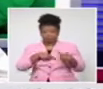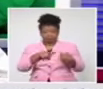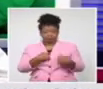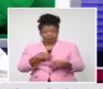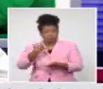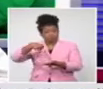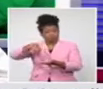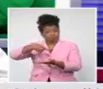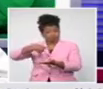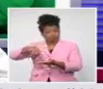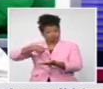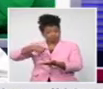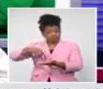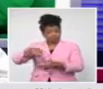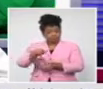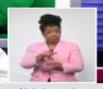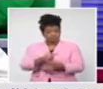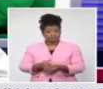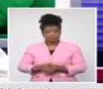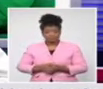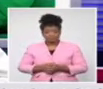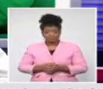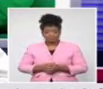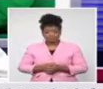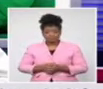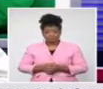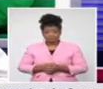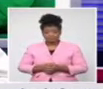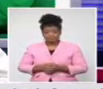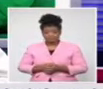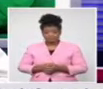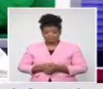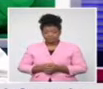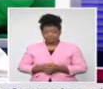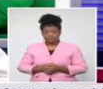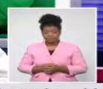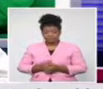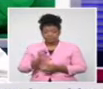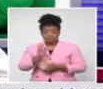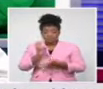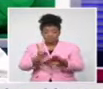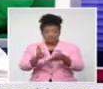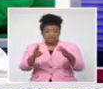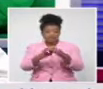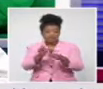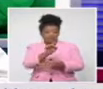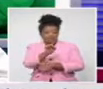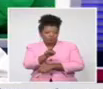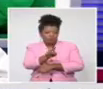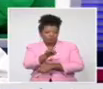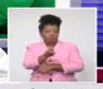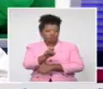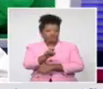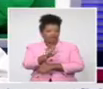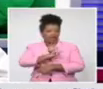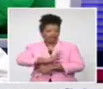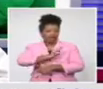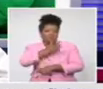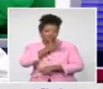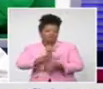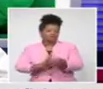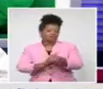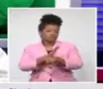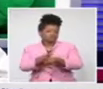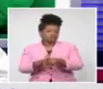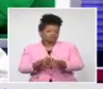obesidad, que inicialmente en la pesquisa se detecta con sintomatología, se hace el diagnóstico